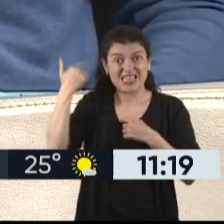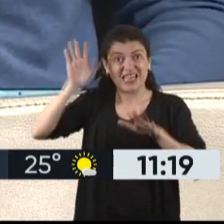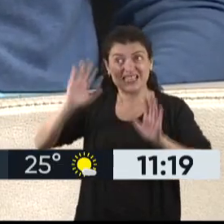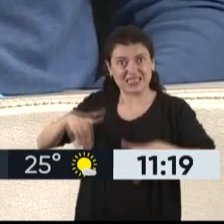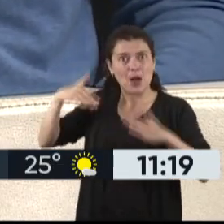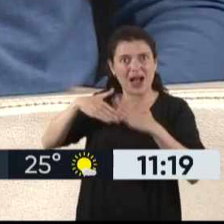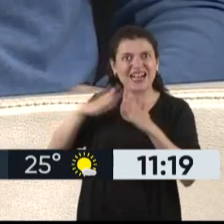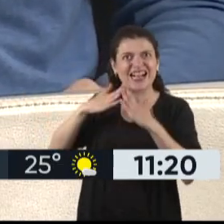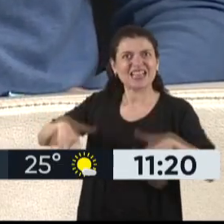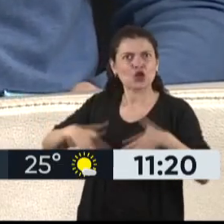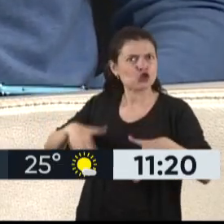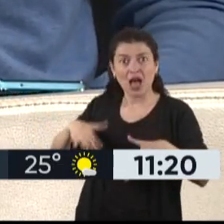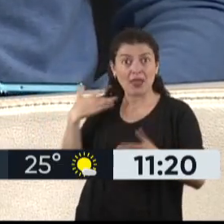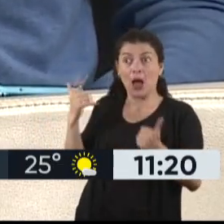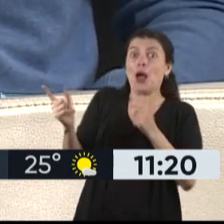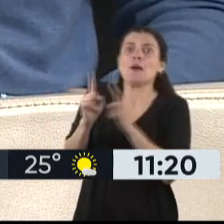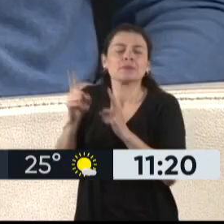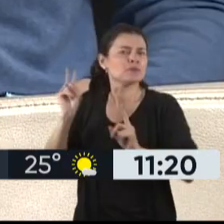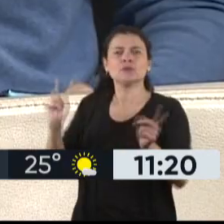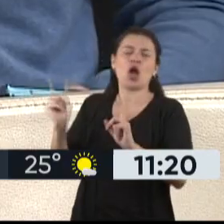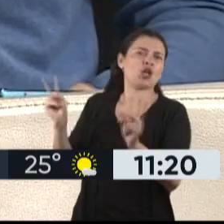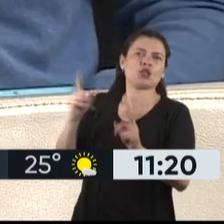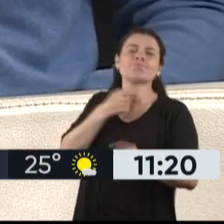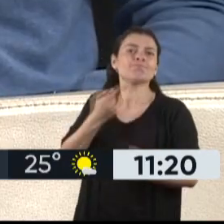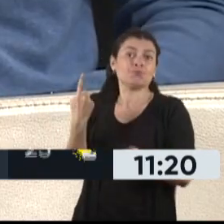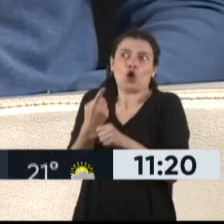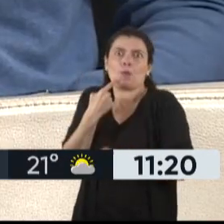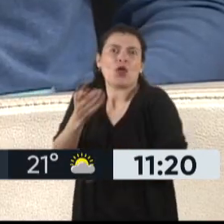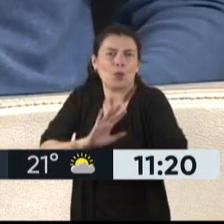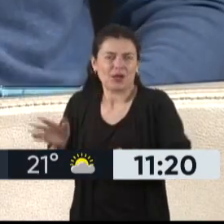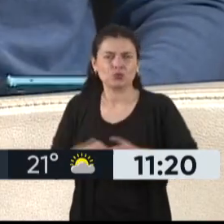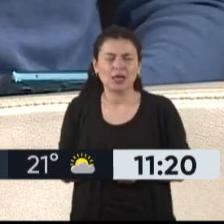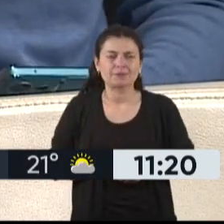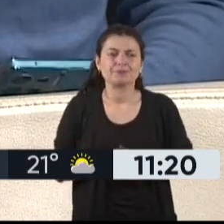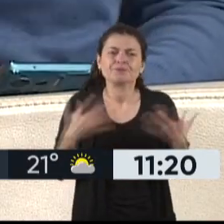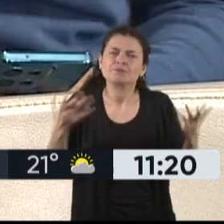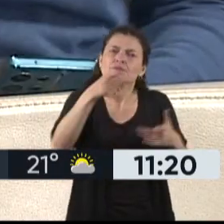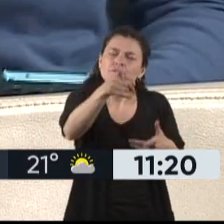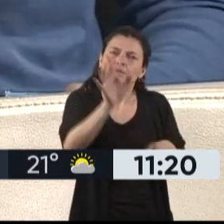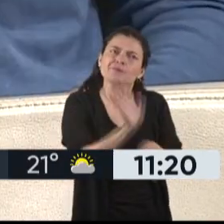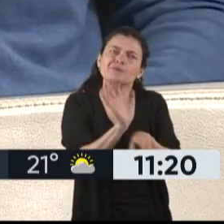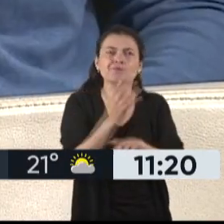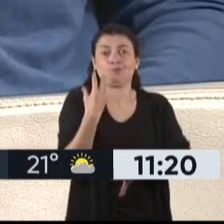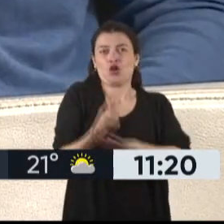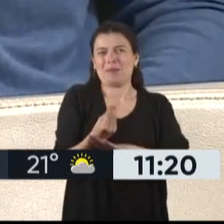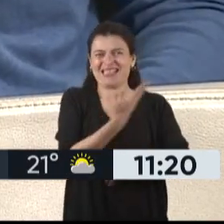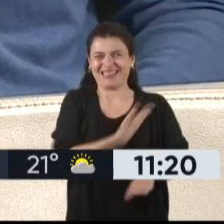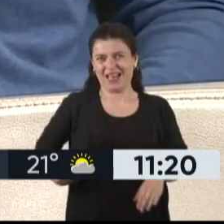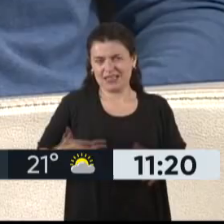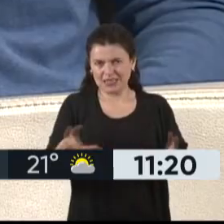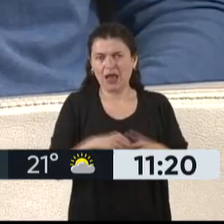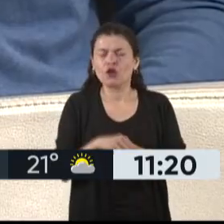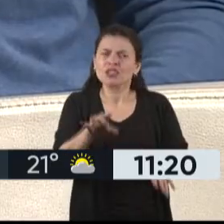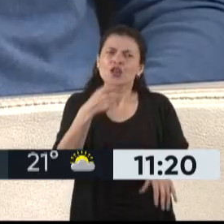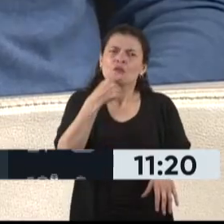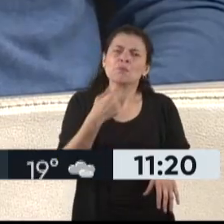huyó. Haciendo esa aclaración, por eso se lo pregunto a usted en nombre del presidente, le quiero preguntar si al